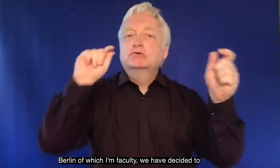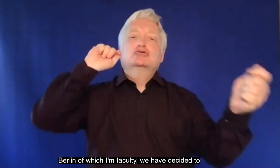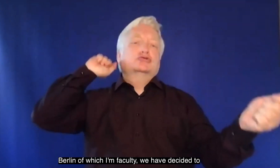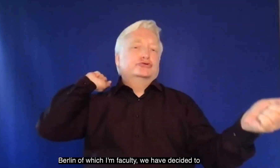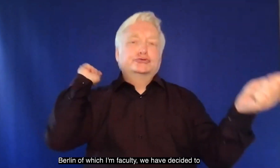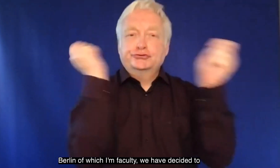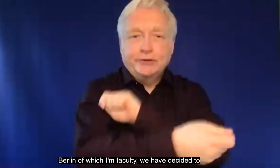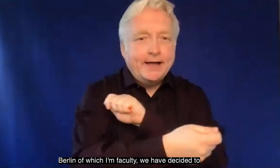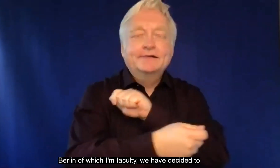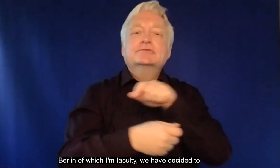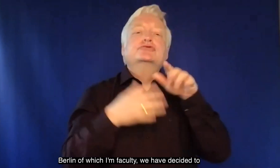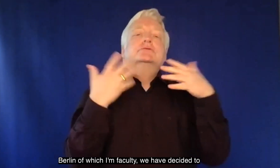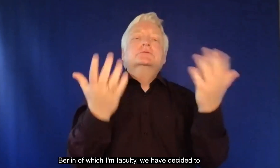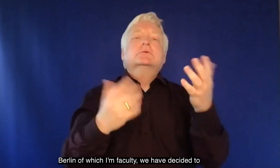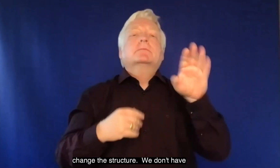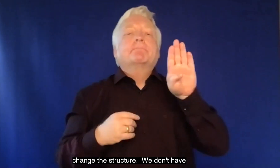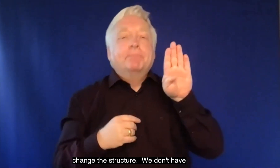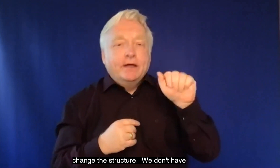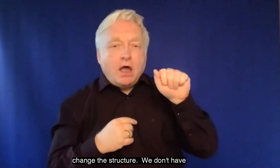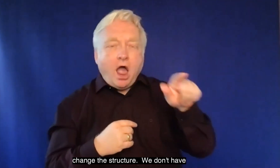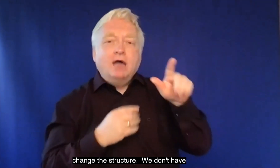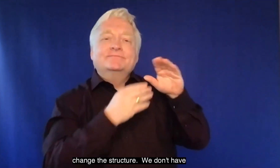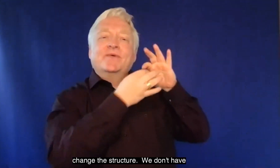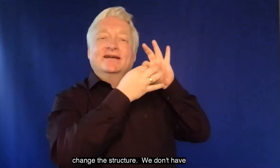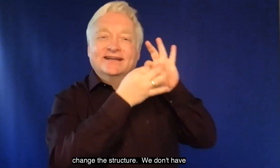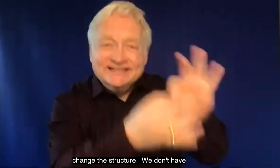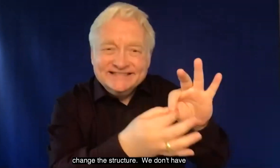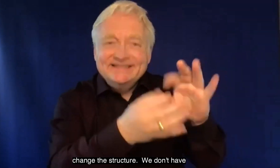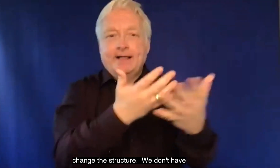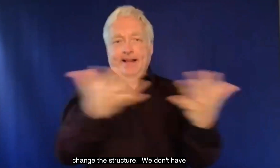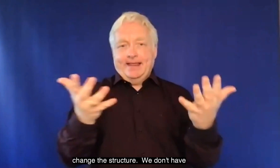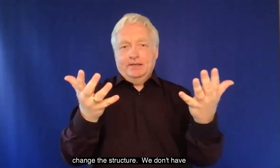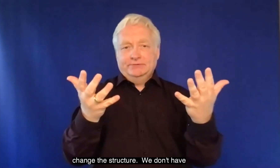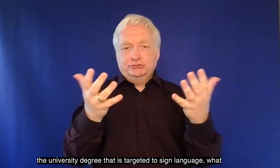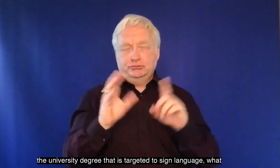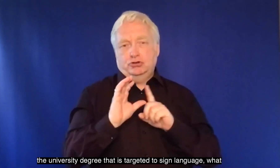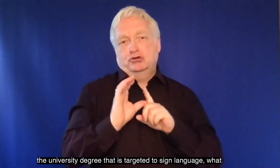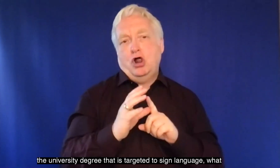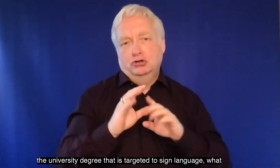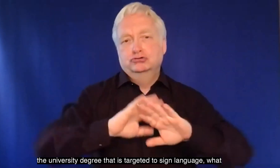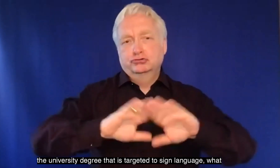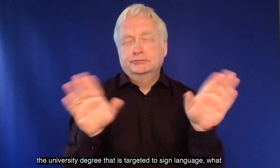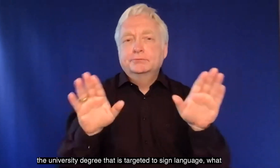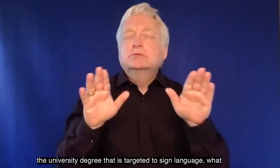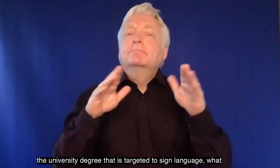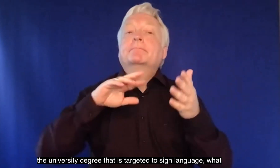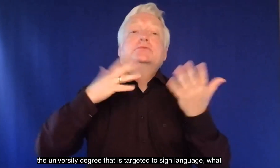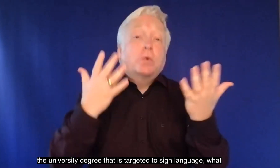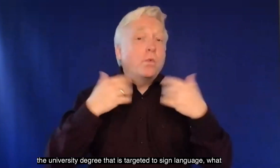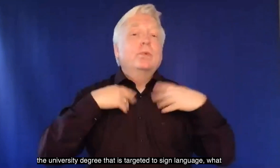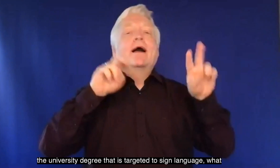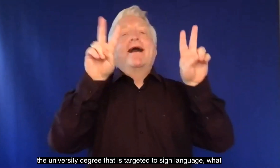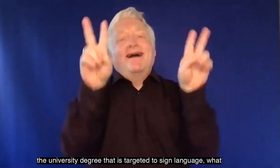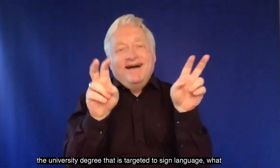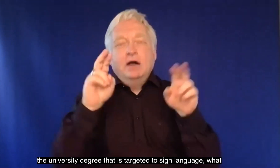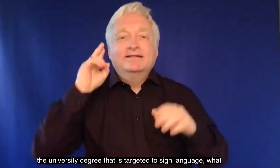grado universitario que sea específico de interpretación de lengua de signos, sino que lo que hacemos es tener primero un grado universitario